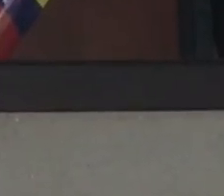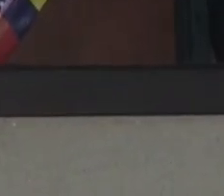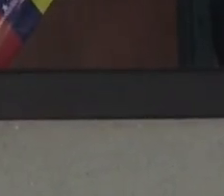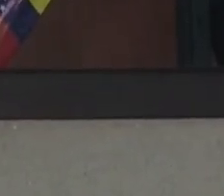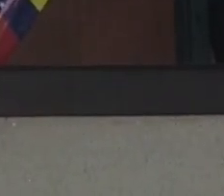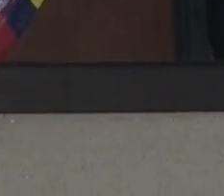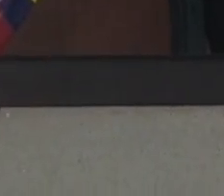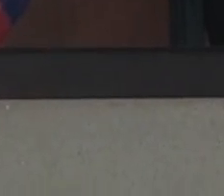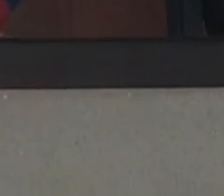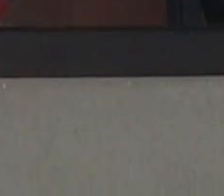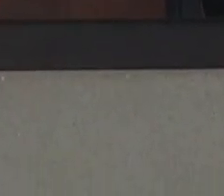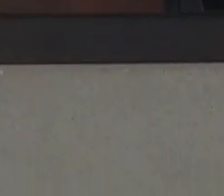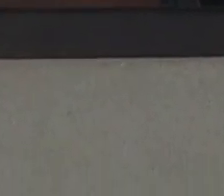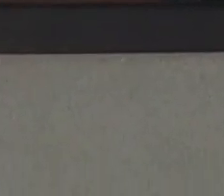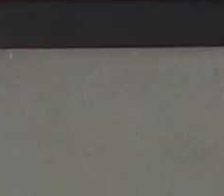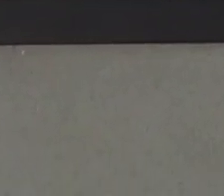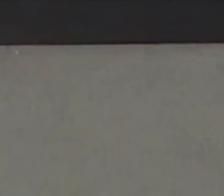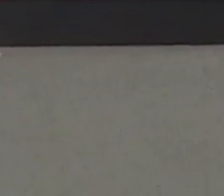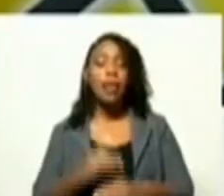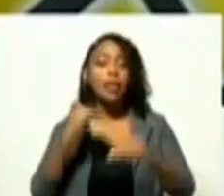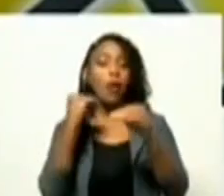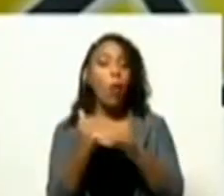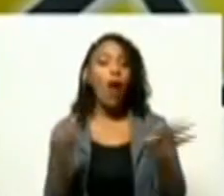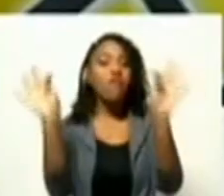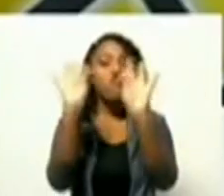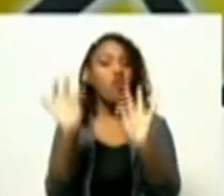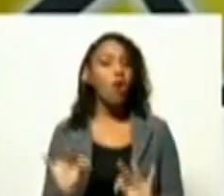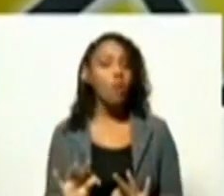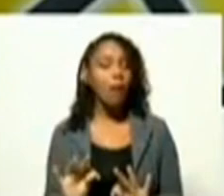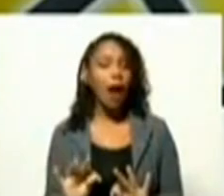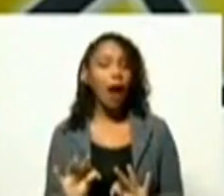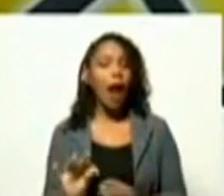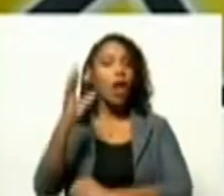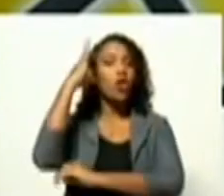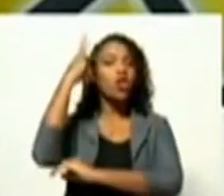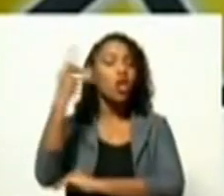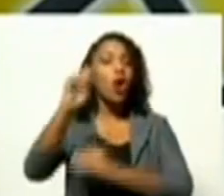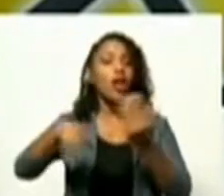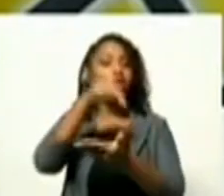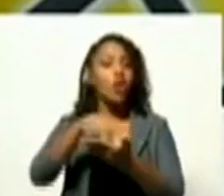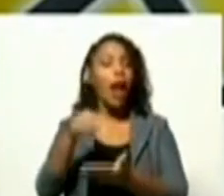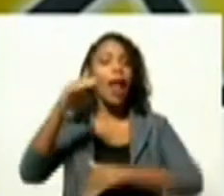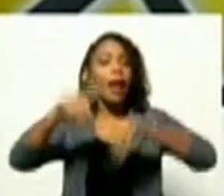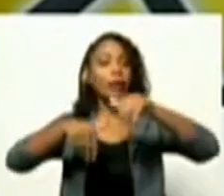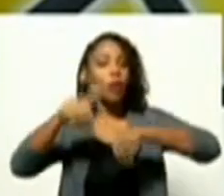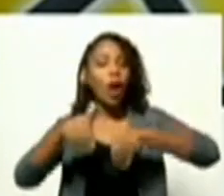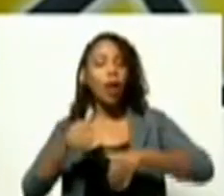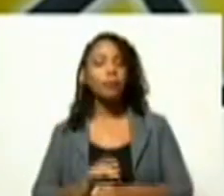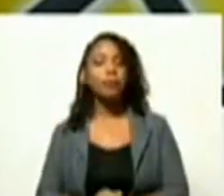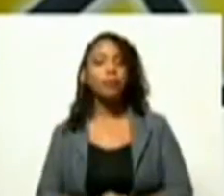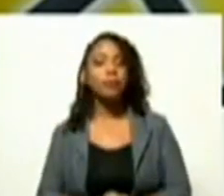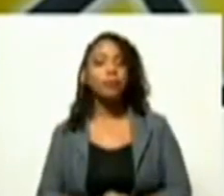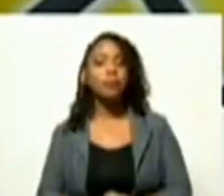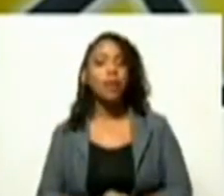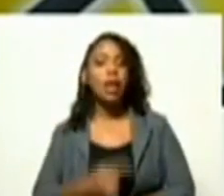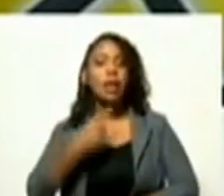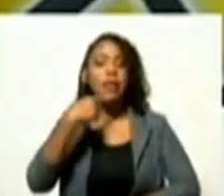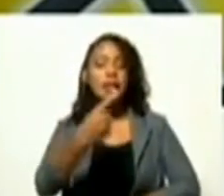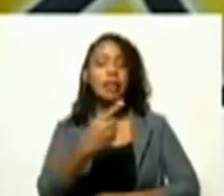en marcha el referendo revocatorio Maduro. El Consejo Nacional Electoral